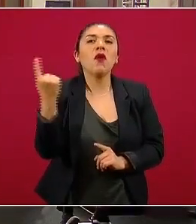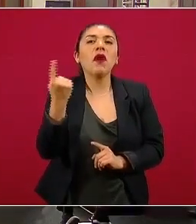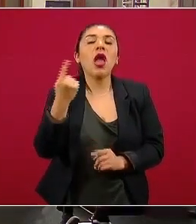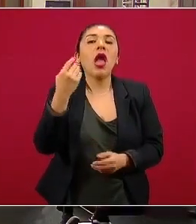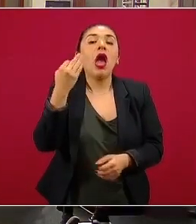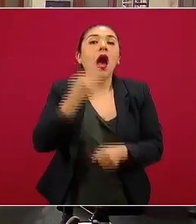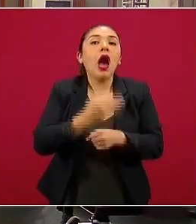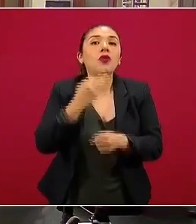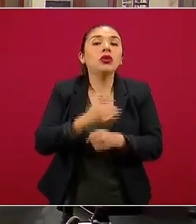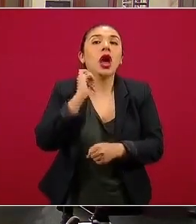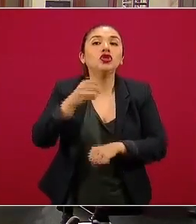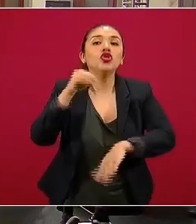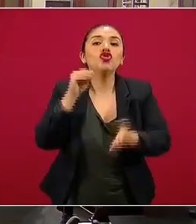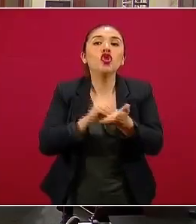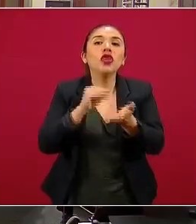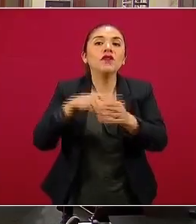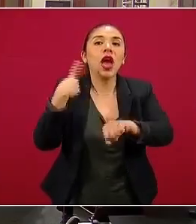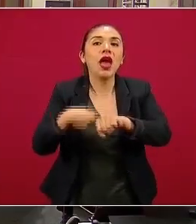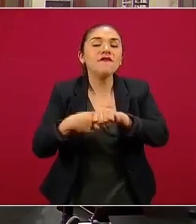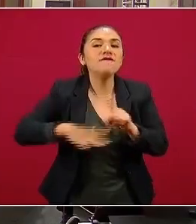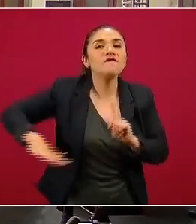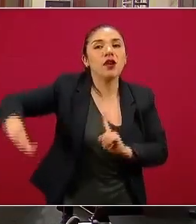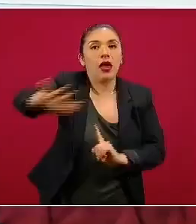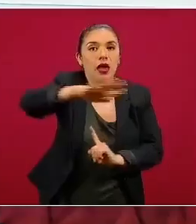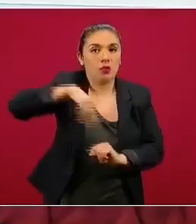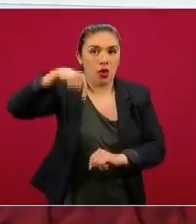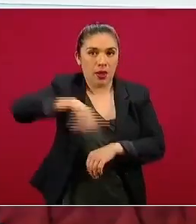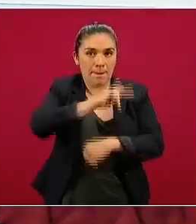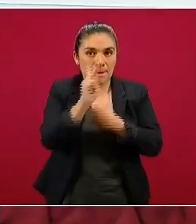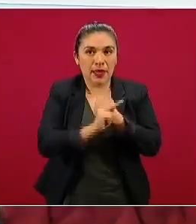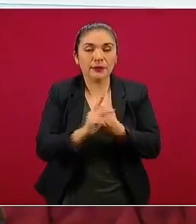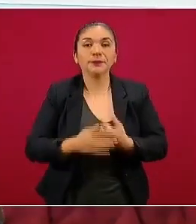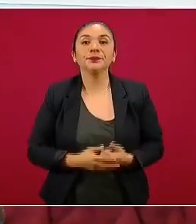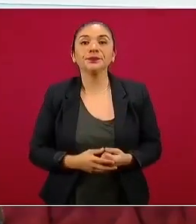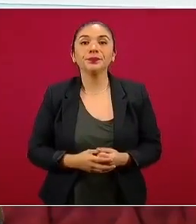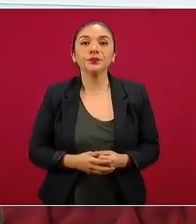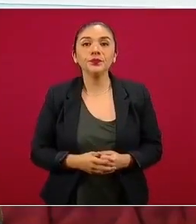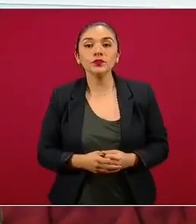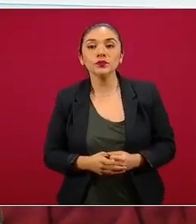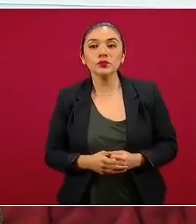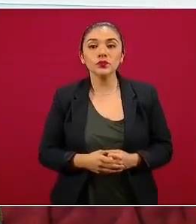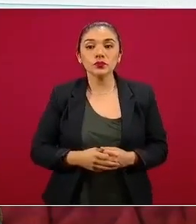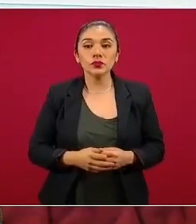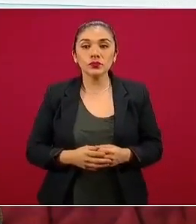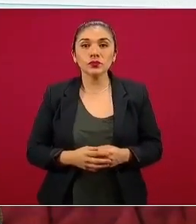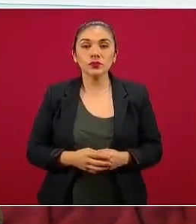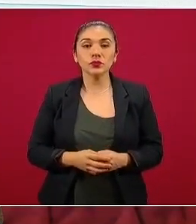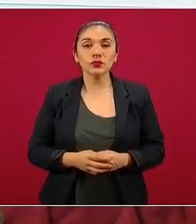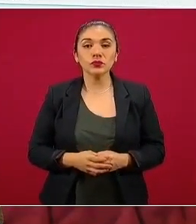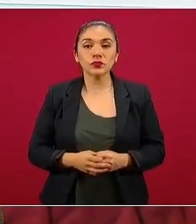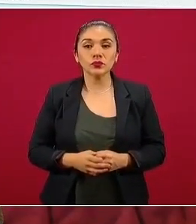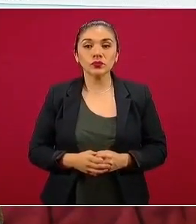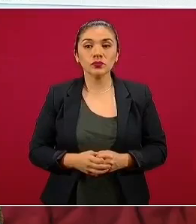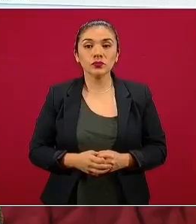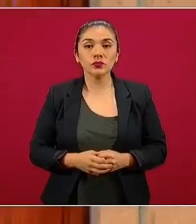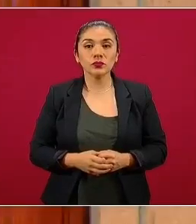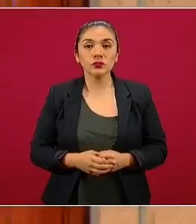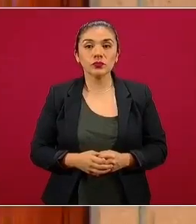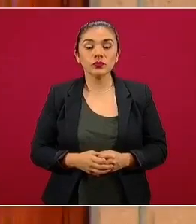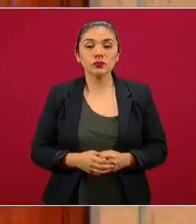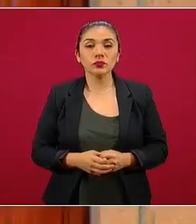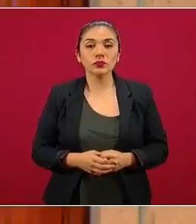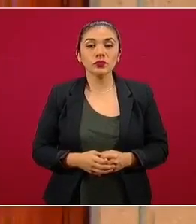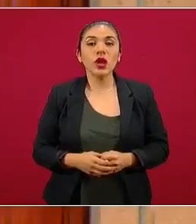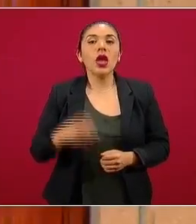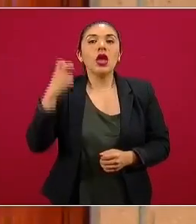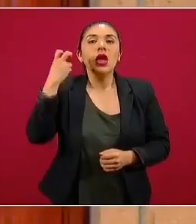aquellos que representan la epidemia activa en el país. Veamos la siguiente diapositiva. Aquí tenemos